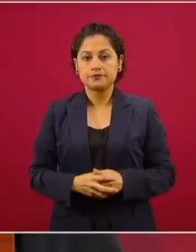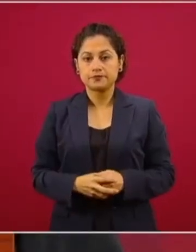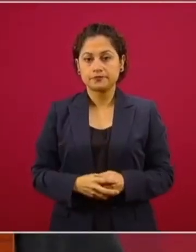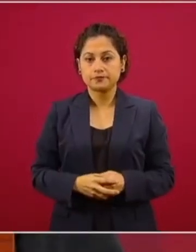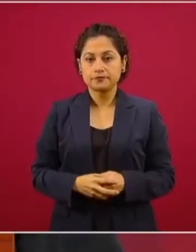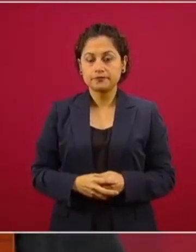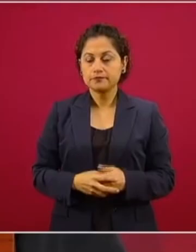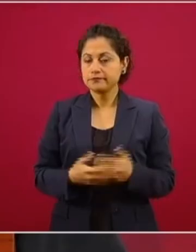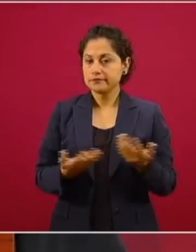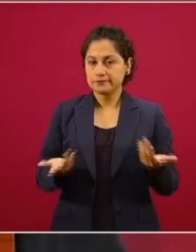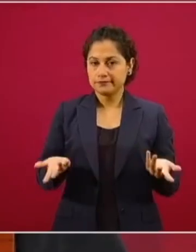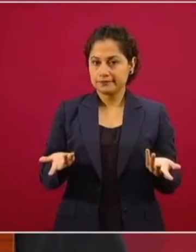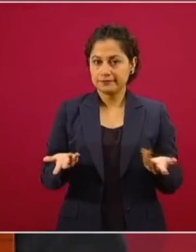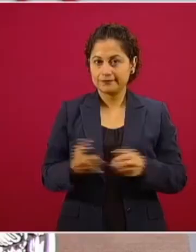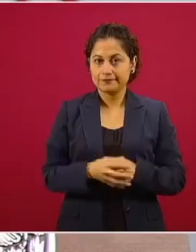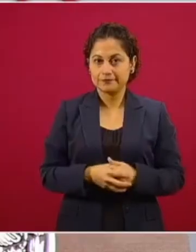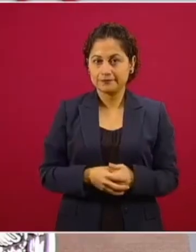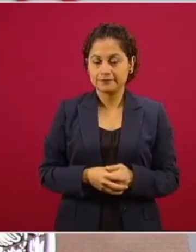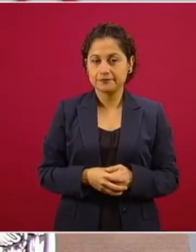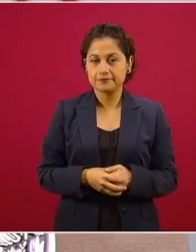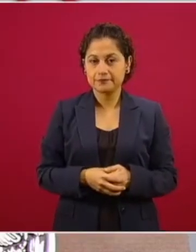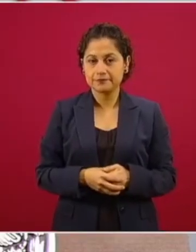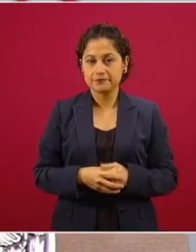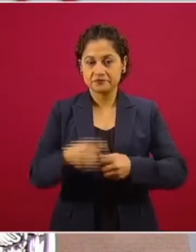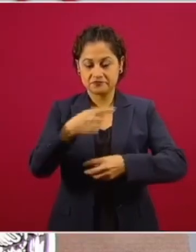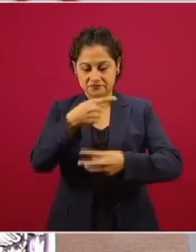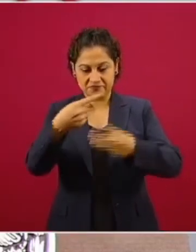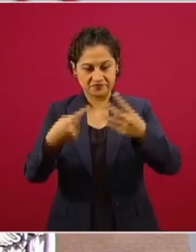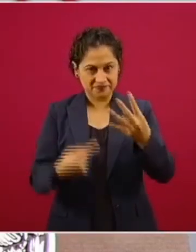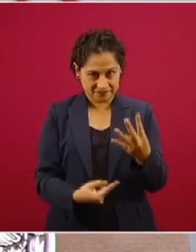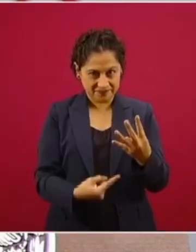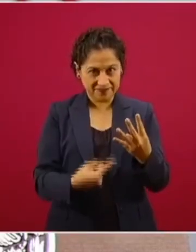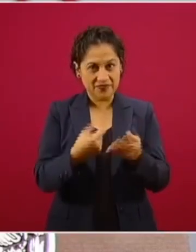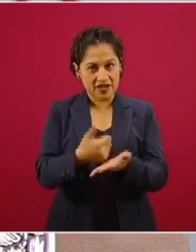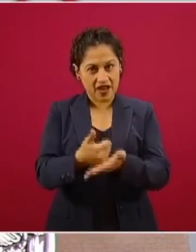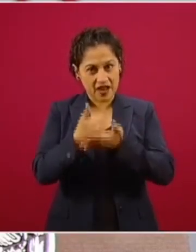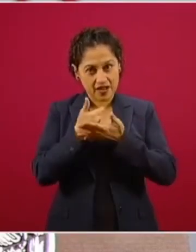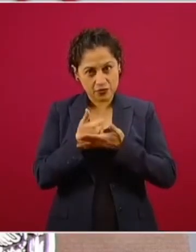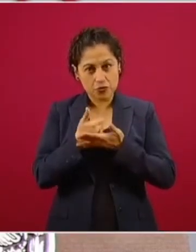Entonces, no es cantar victoria porque